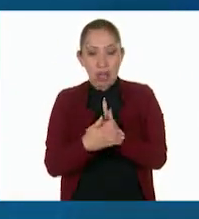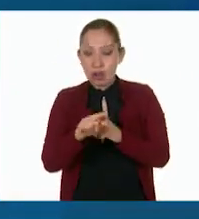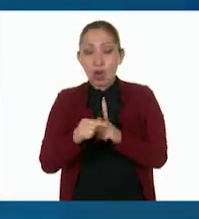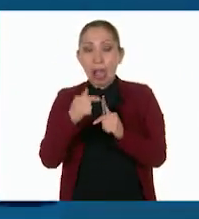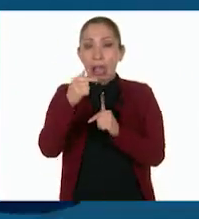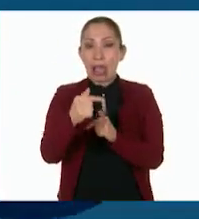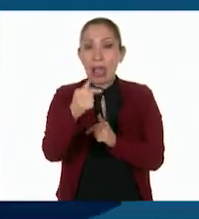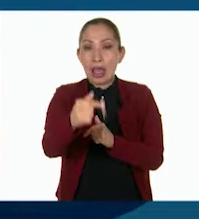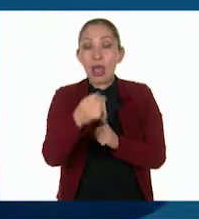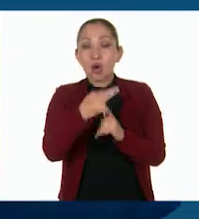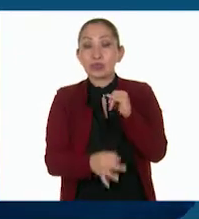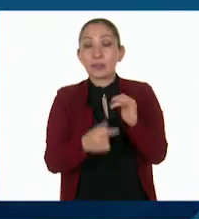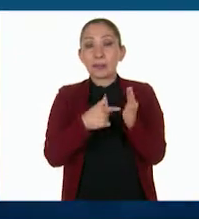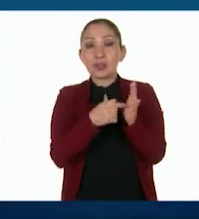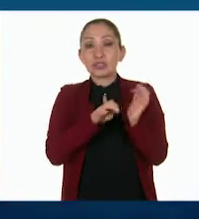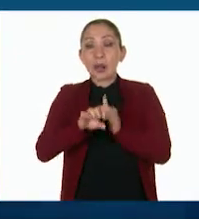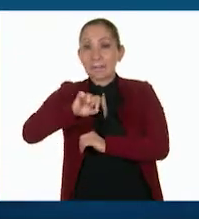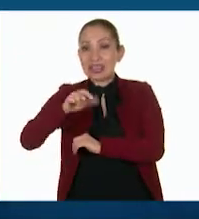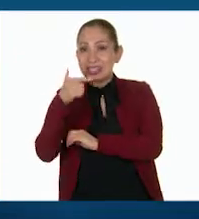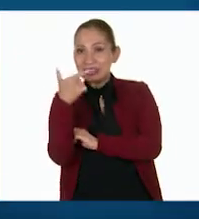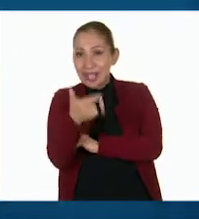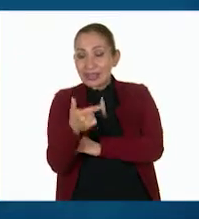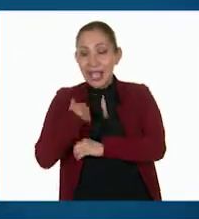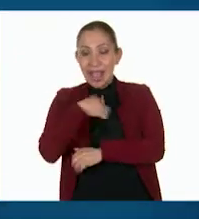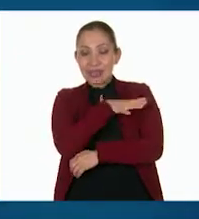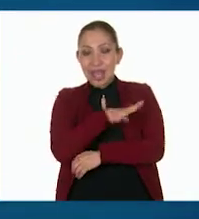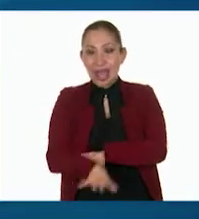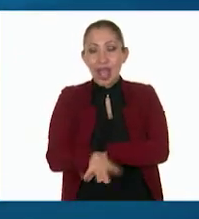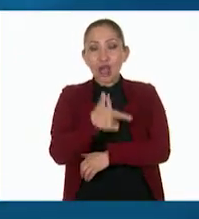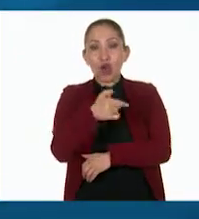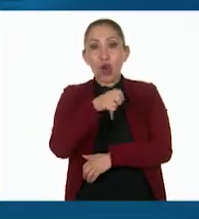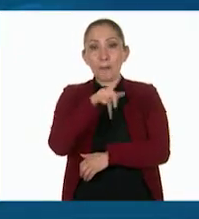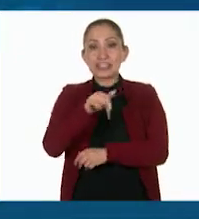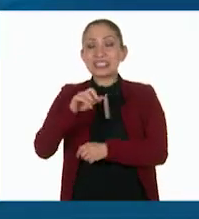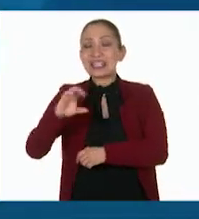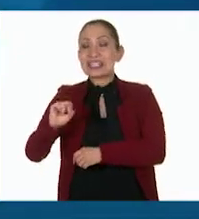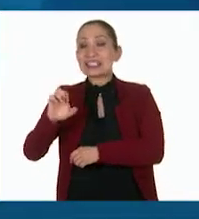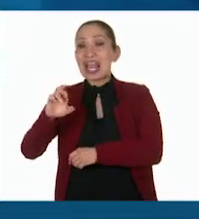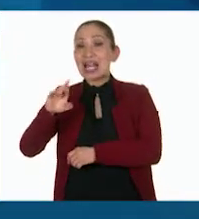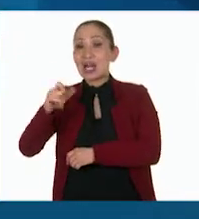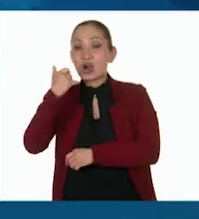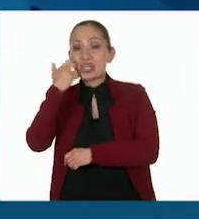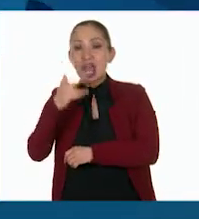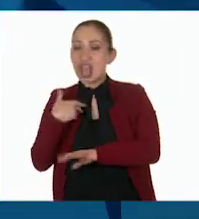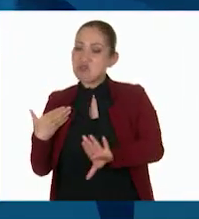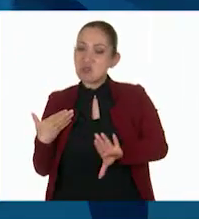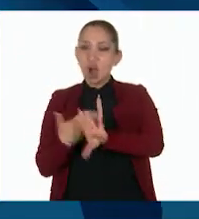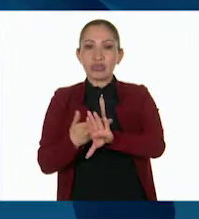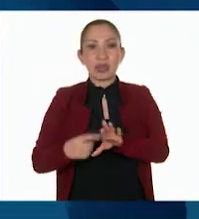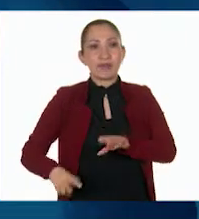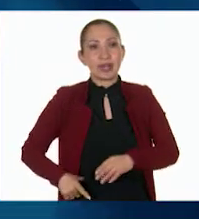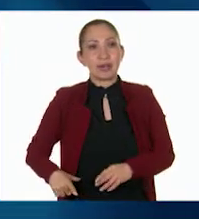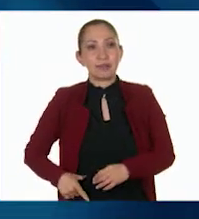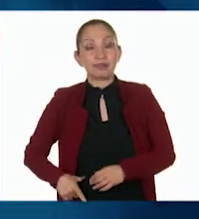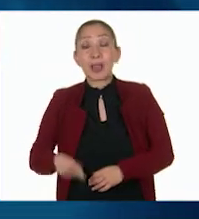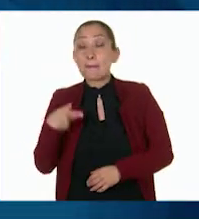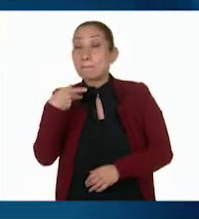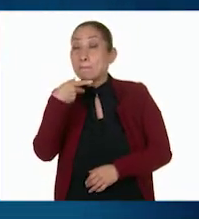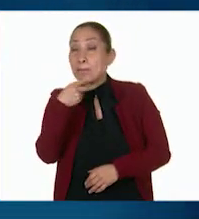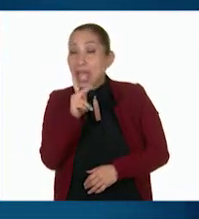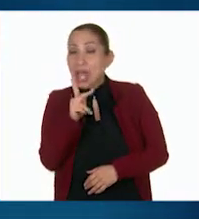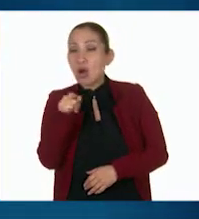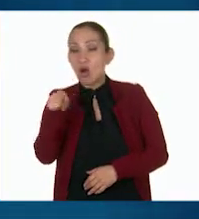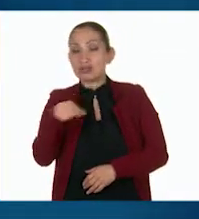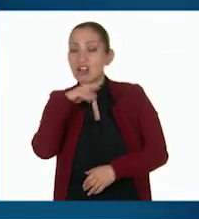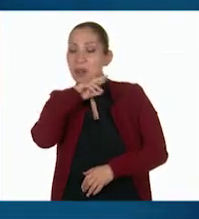provocó que para finales de 1927, los generales Gómez y Serrano intentaran levantarse en armas. Sin embargo,